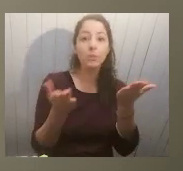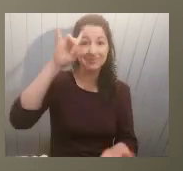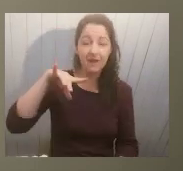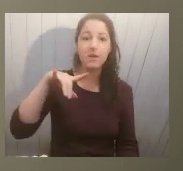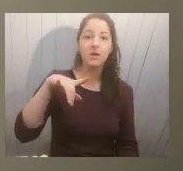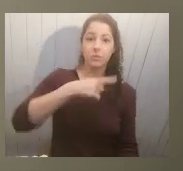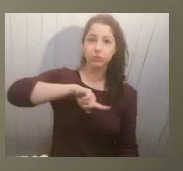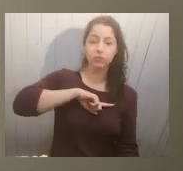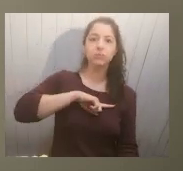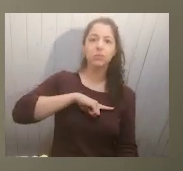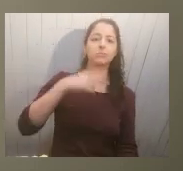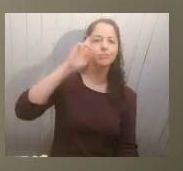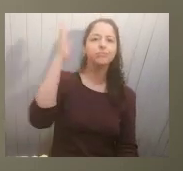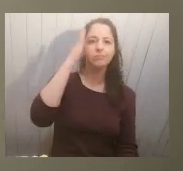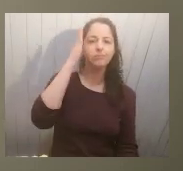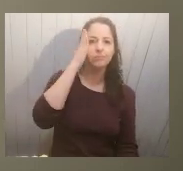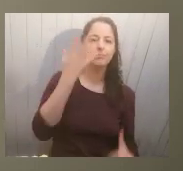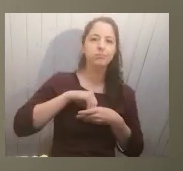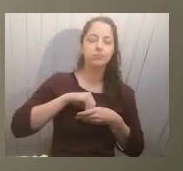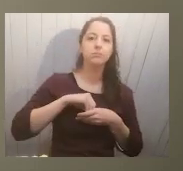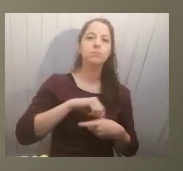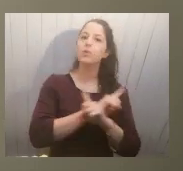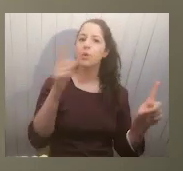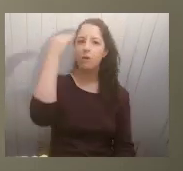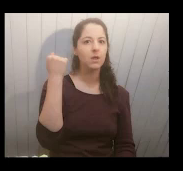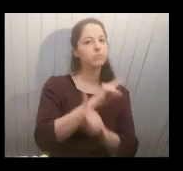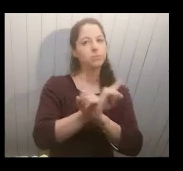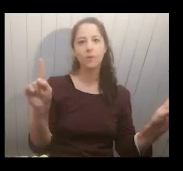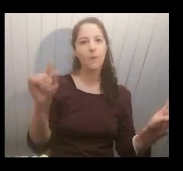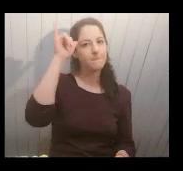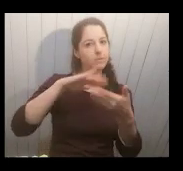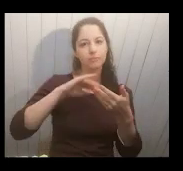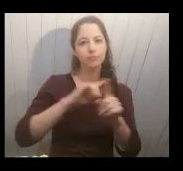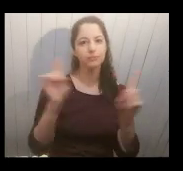y los tenemos presentes en nuestra cuenta. No olvidamos, no perdonamos.